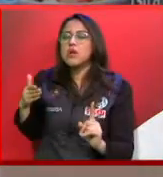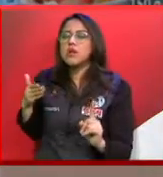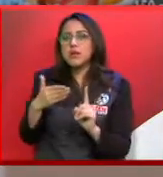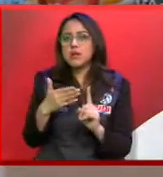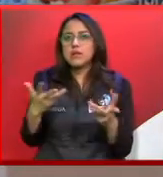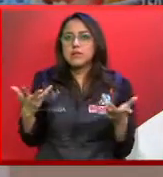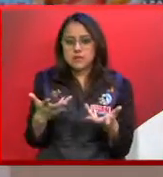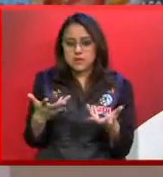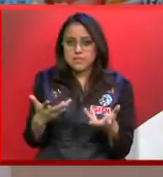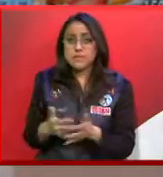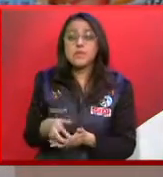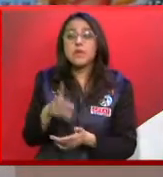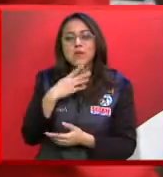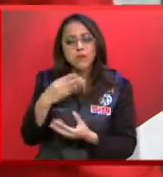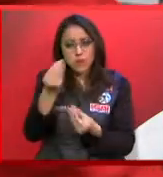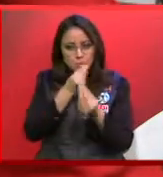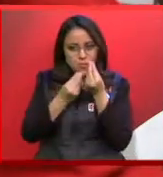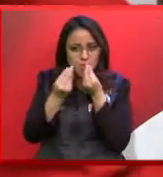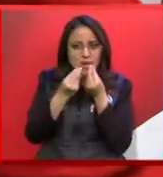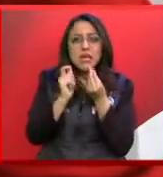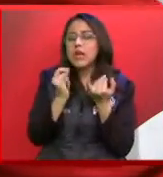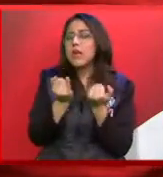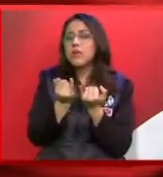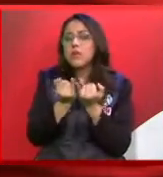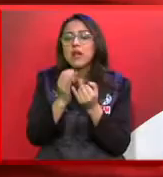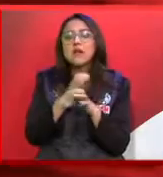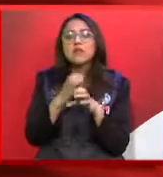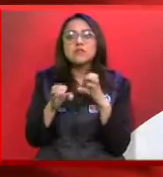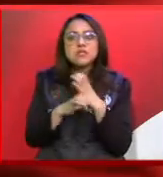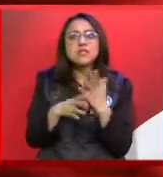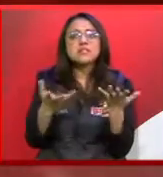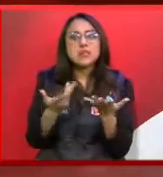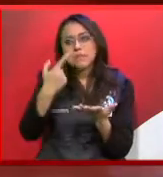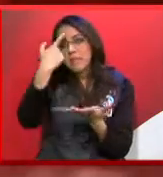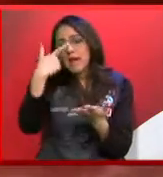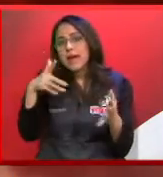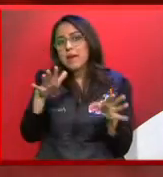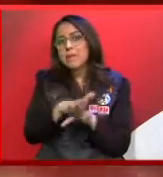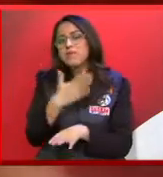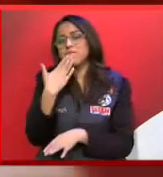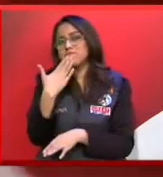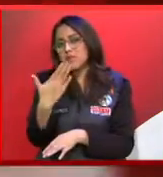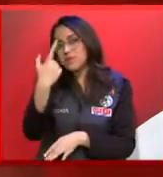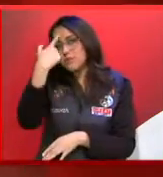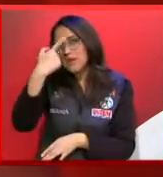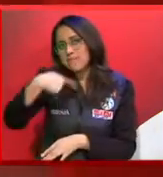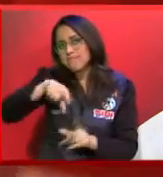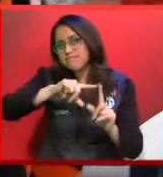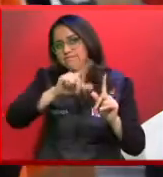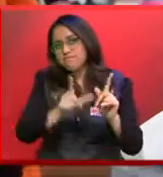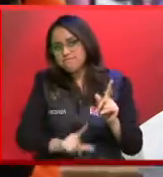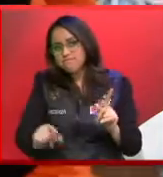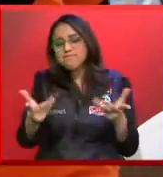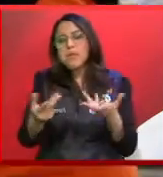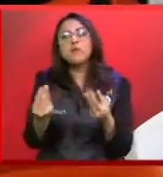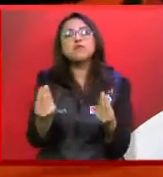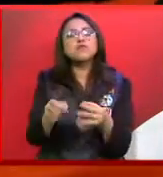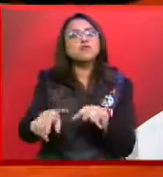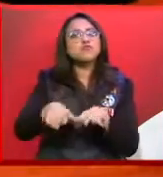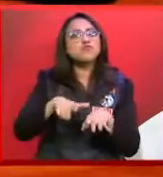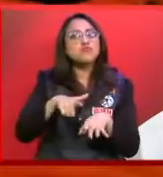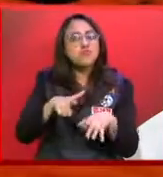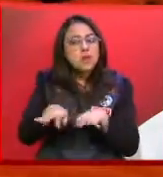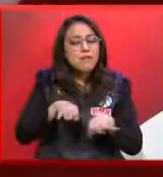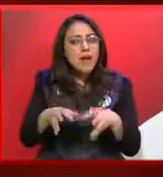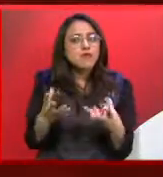objetivos. Además de nutrir, buscan generar acciones que brinden cambios positivos al país. Me gusta mucho trabajar con el